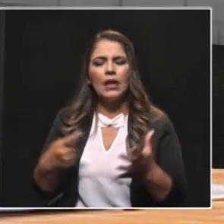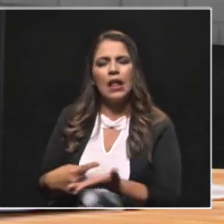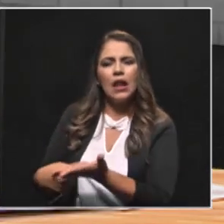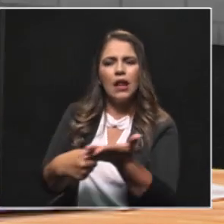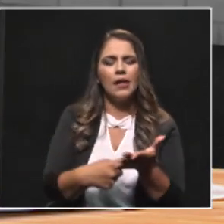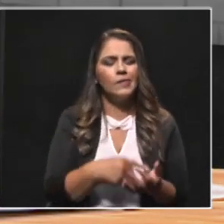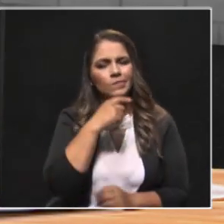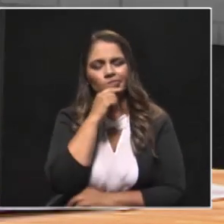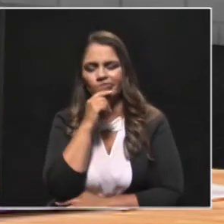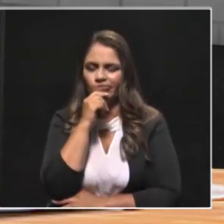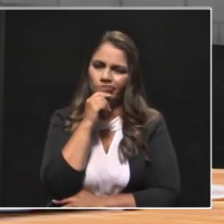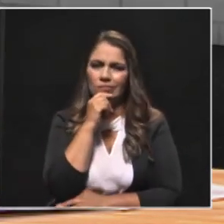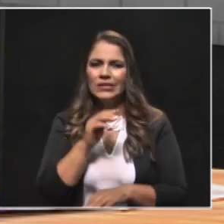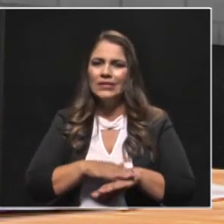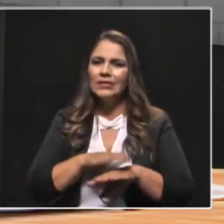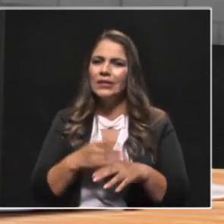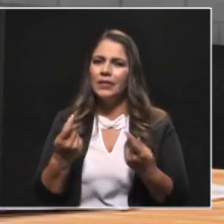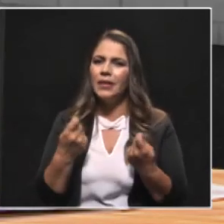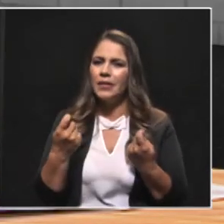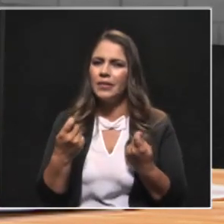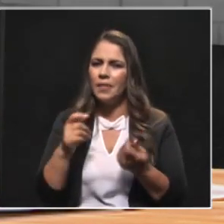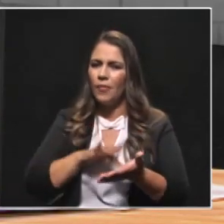la desventaja que estaba representando para los